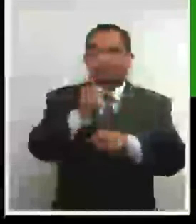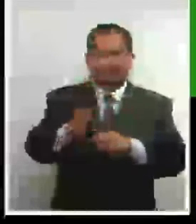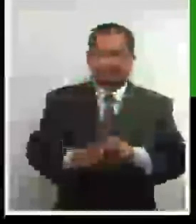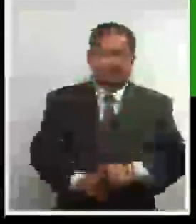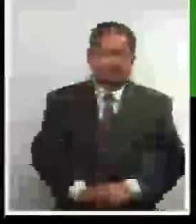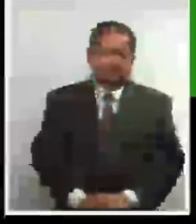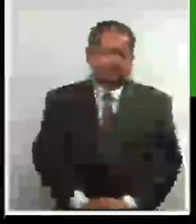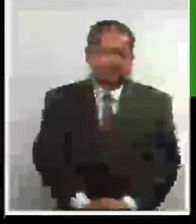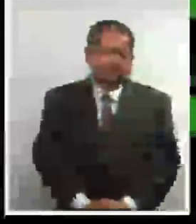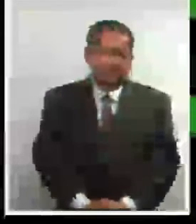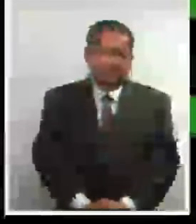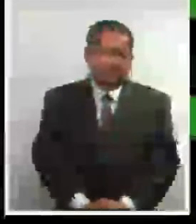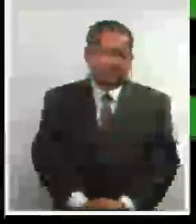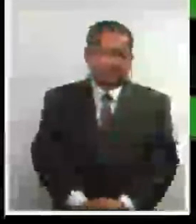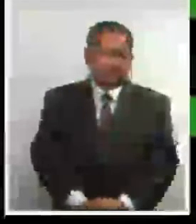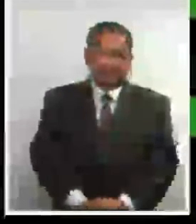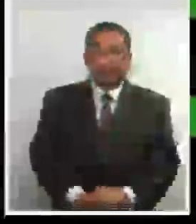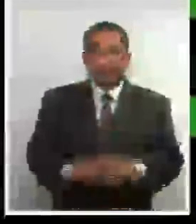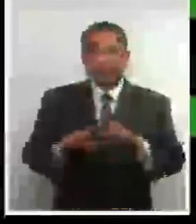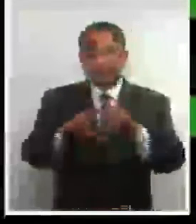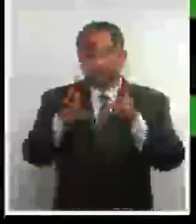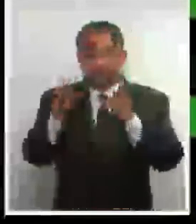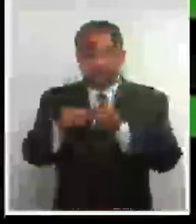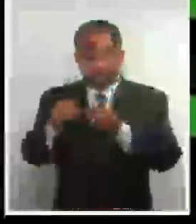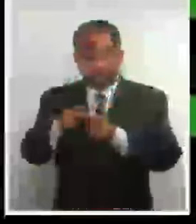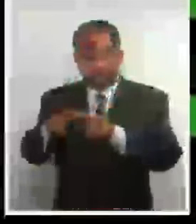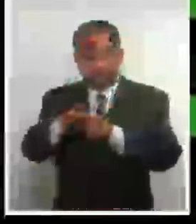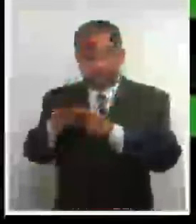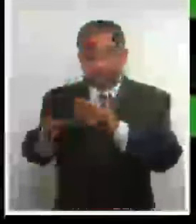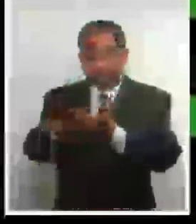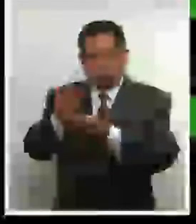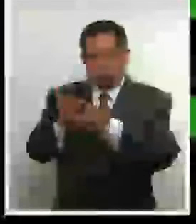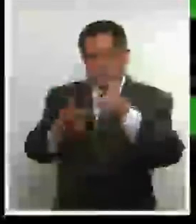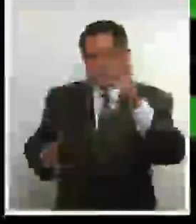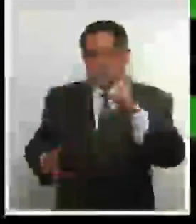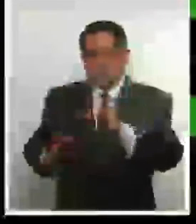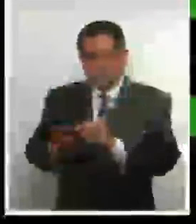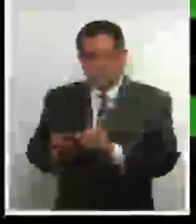este pleno. Nos referimos al resto de las propuestas consensadas.